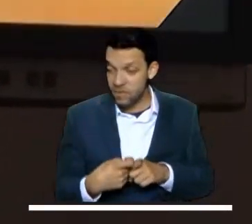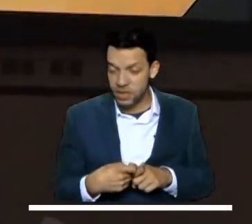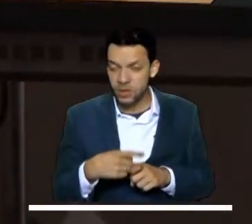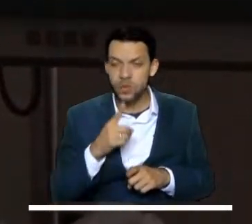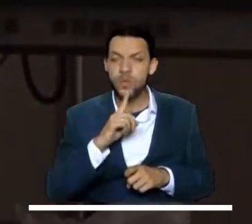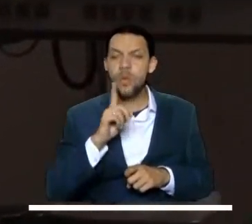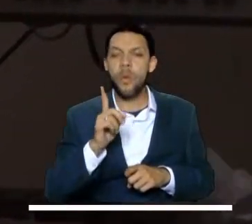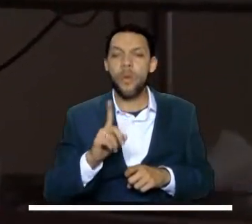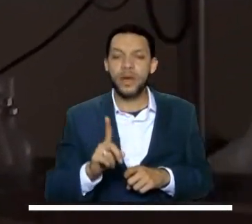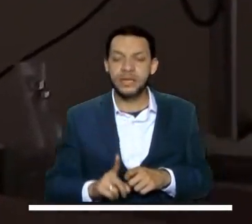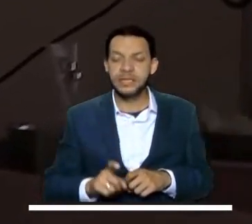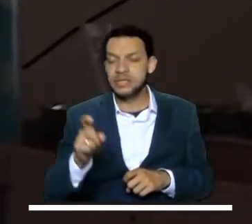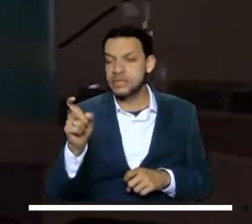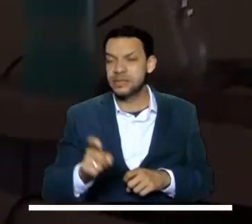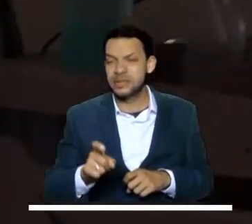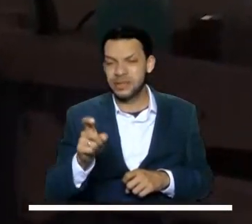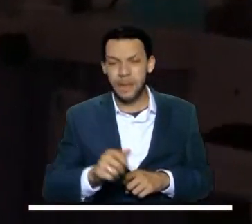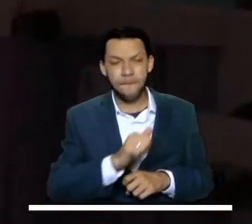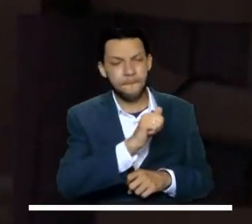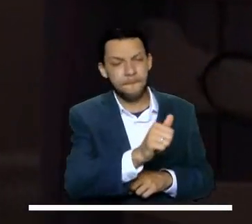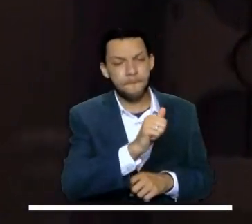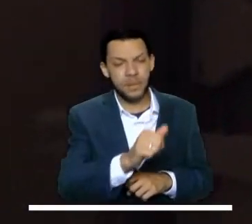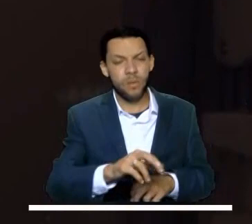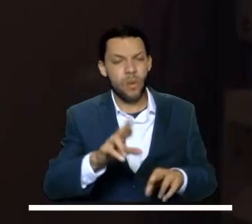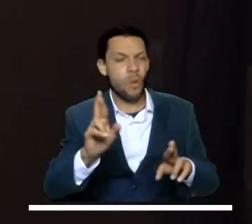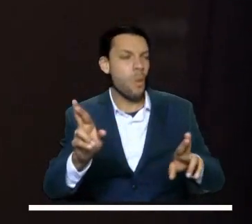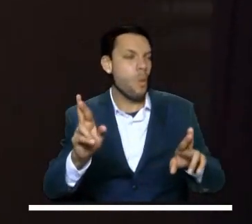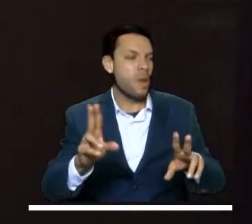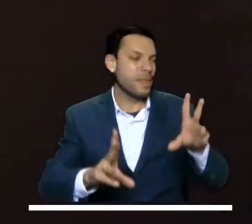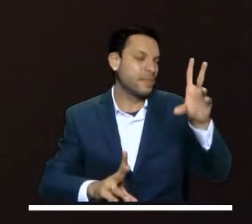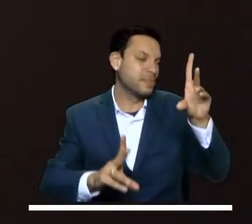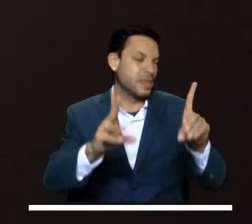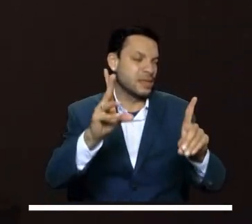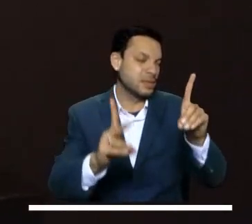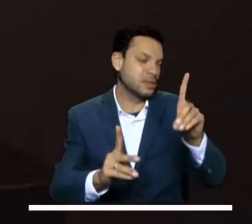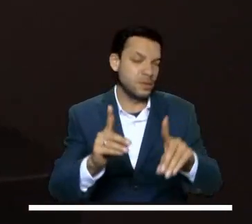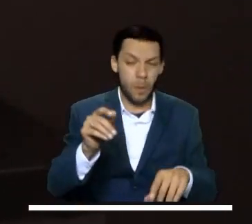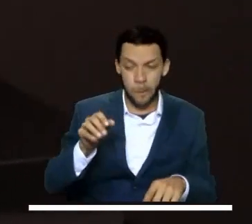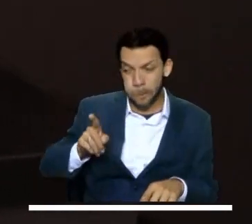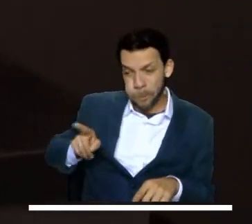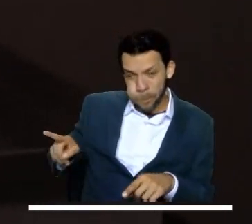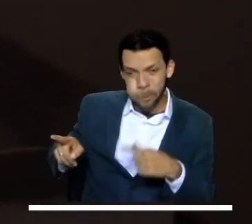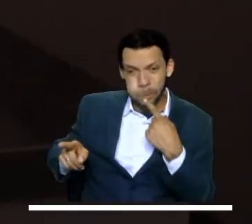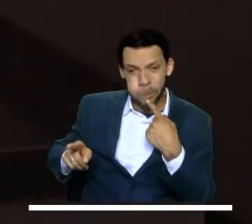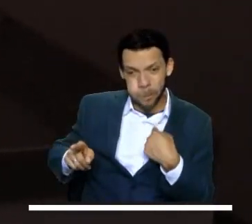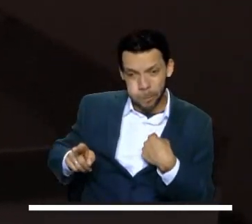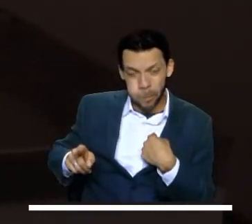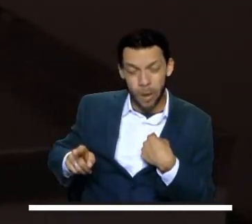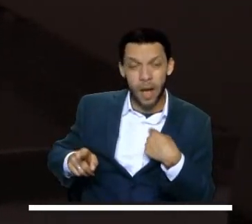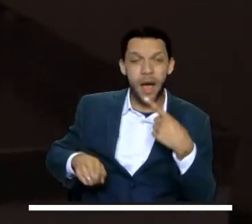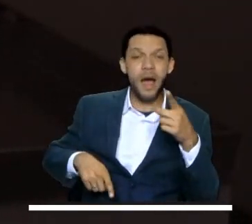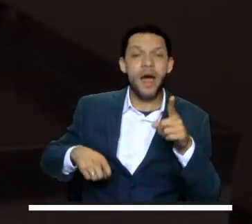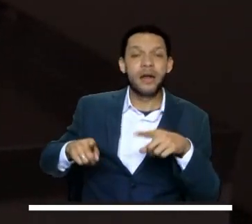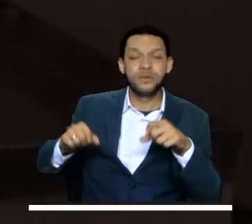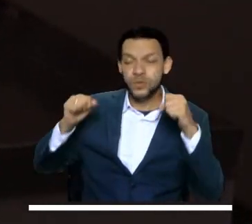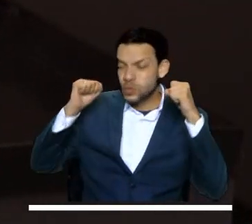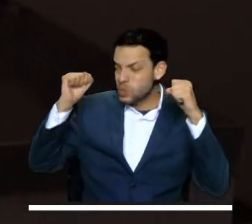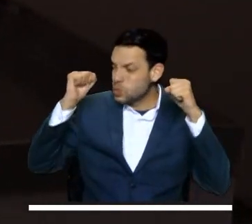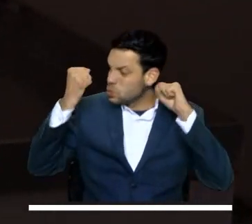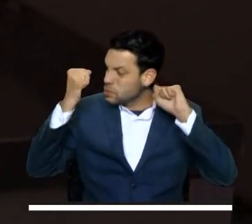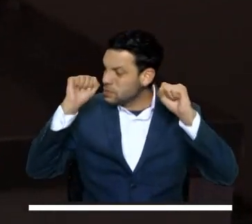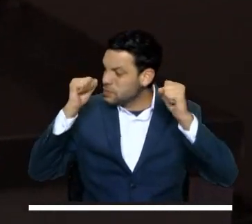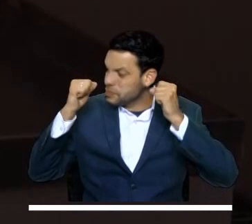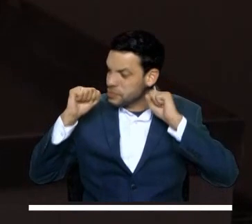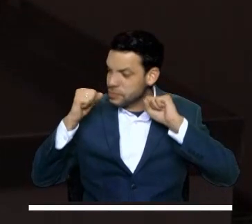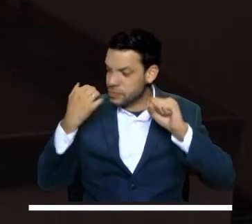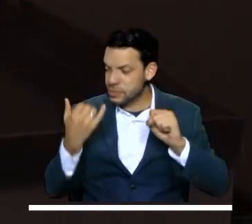una inversión que todos deben de hacer porque acaba de decir algo que nos tiene que asustar mucho. Dice el doctor Luis Guillermo,